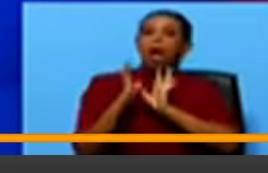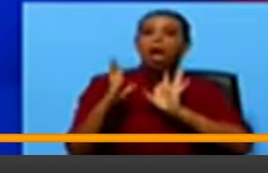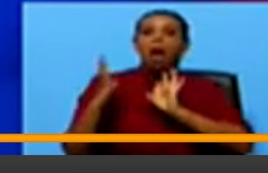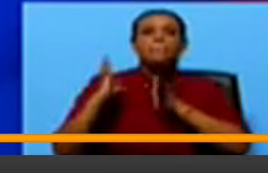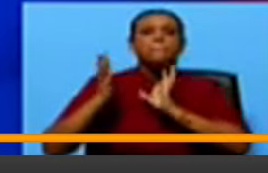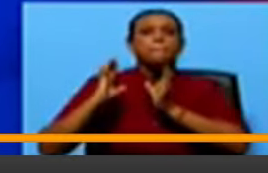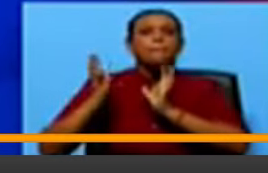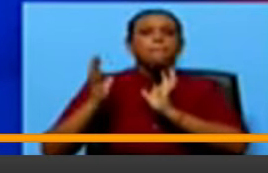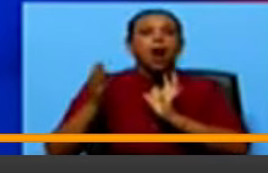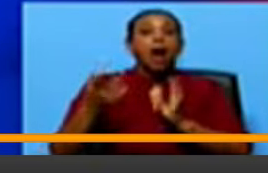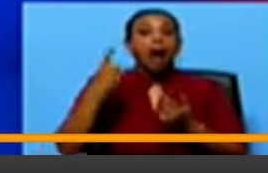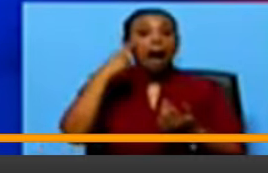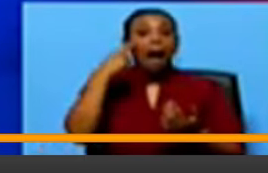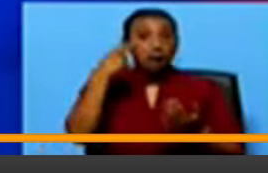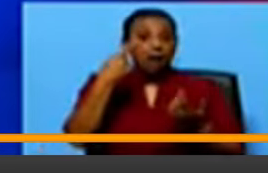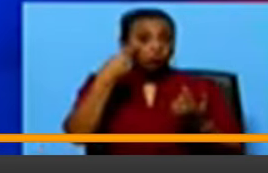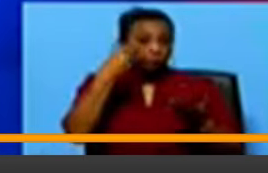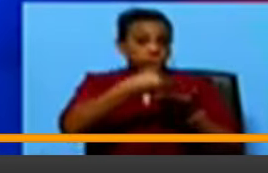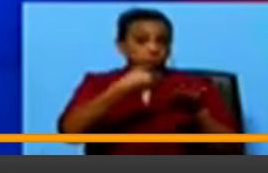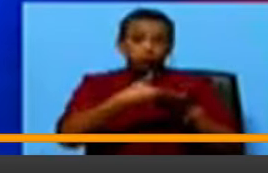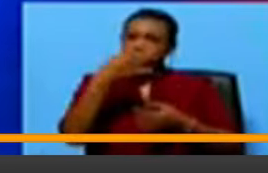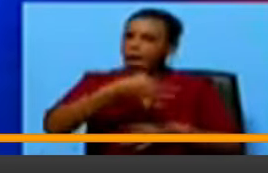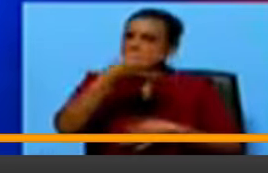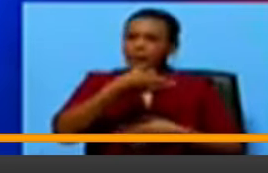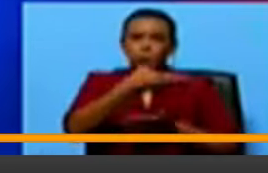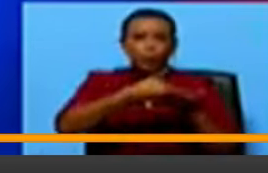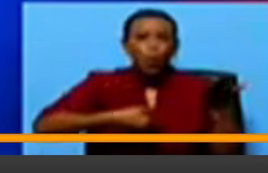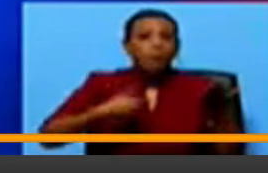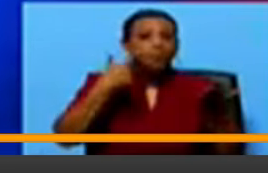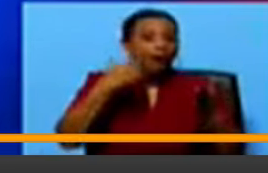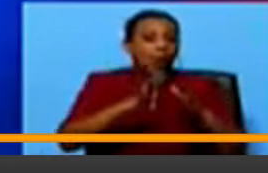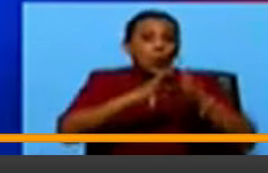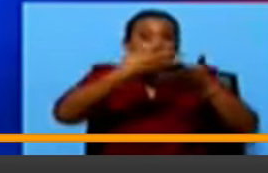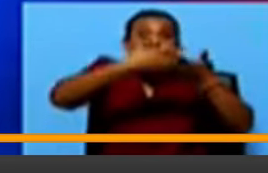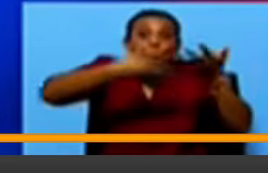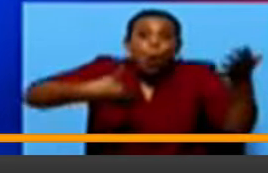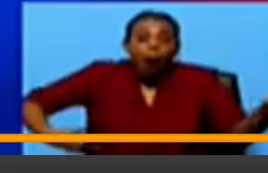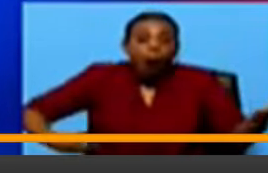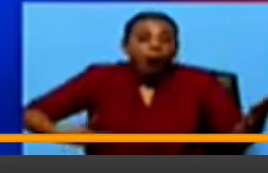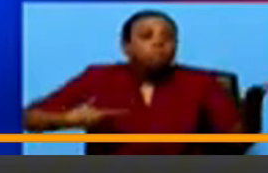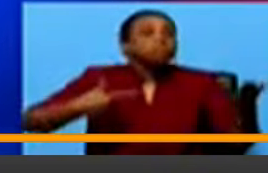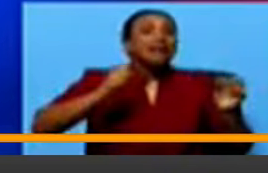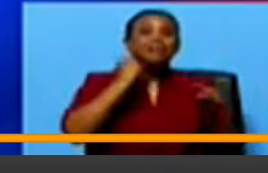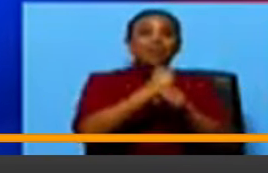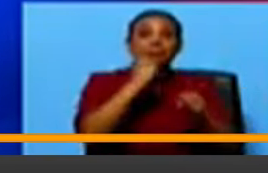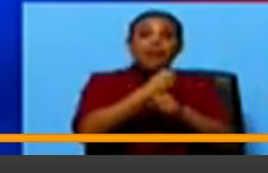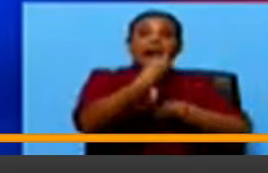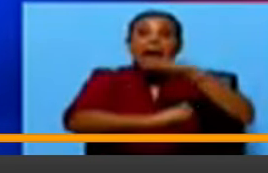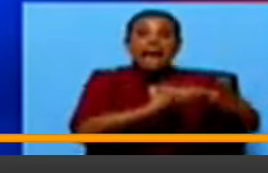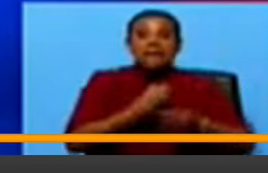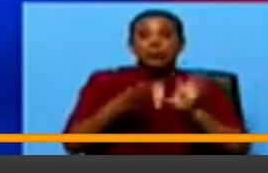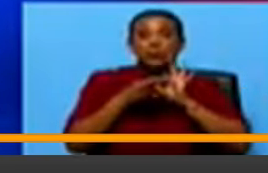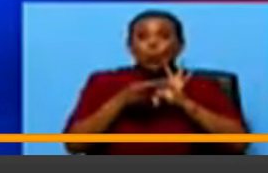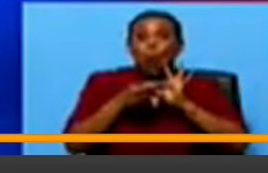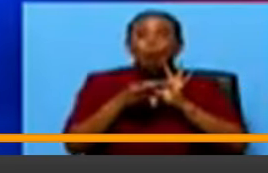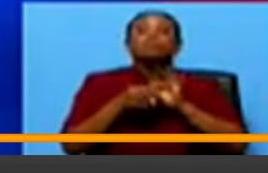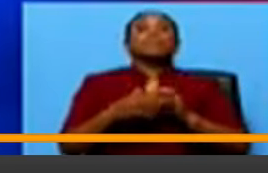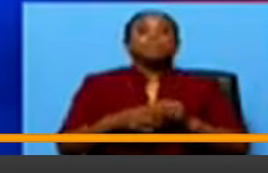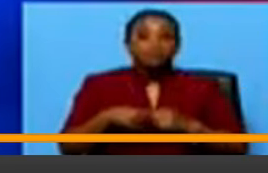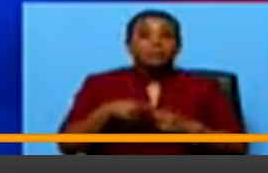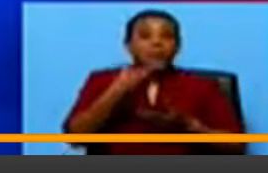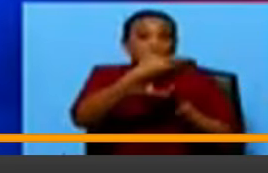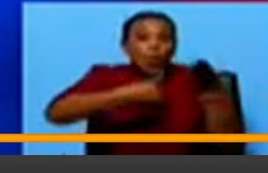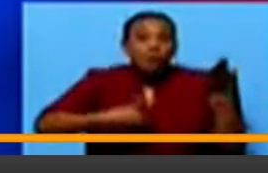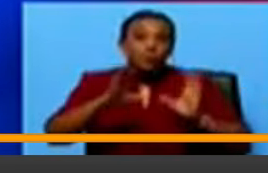Y allí revisamos, como siempre, el amplio mapa de trabajo que tenemos, el amplio mapa